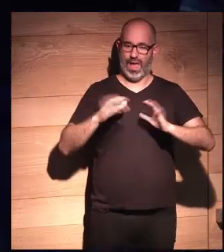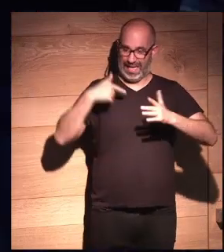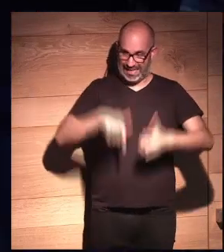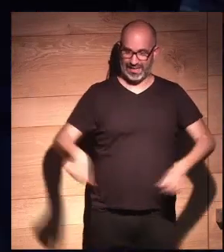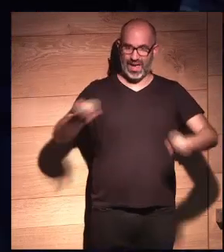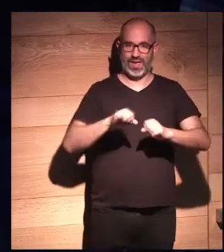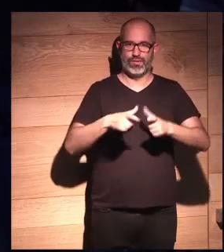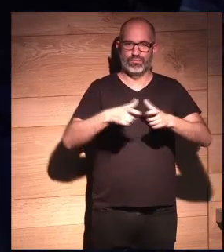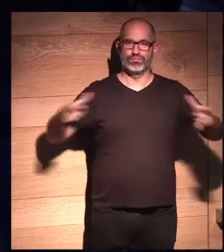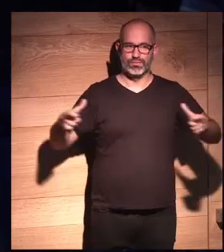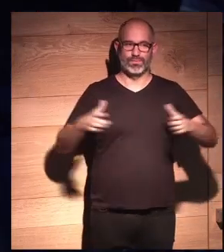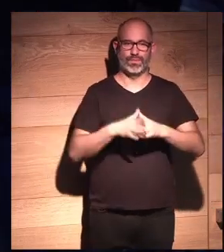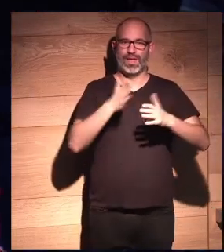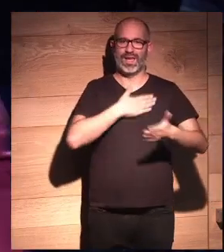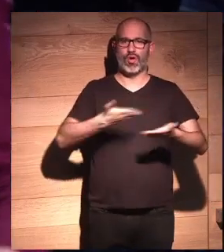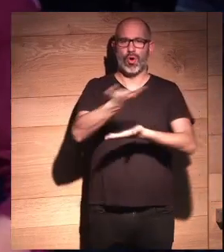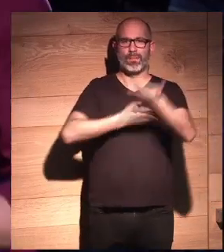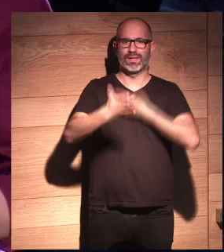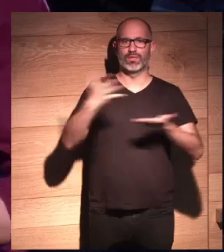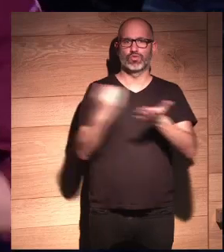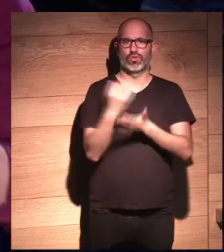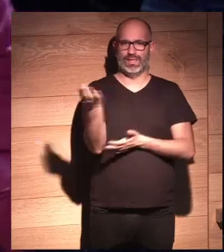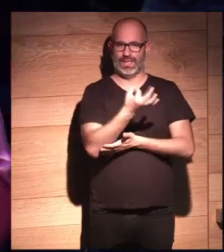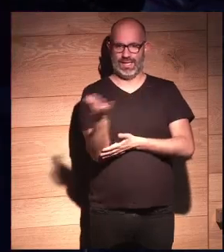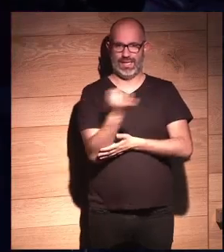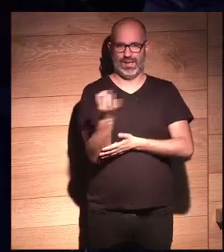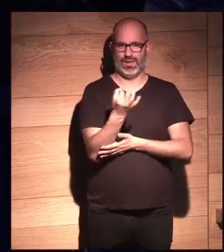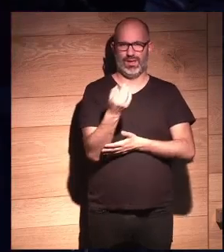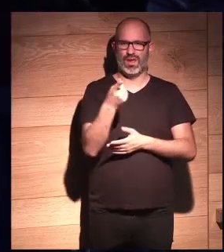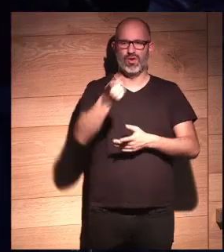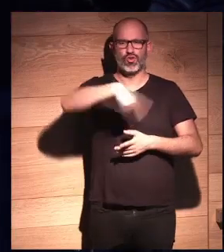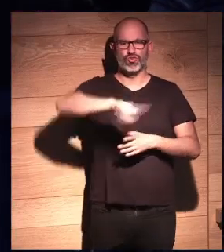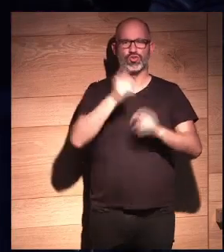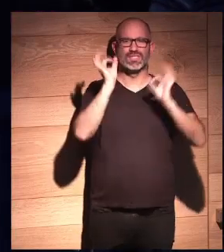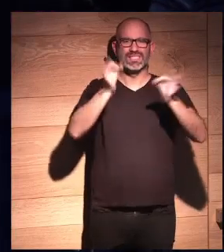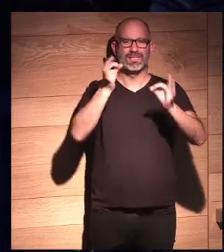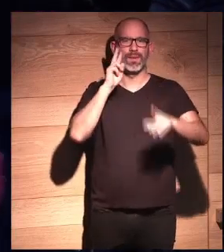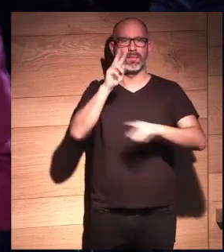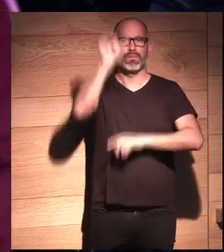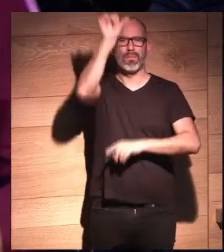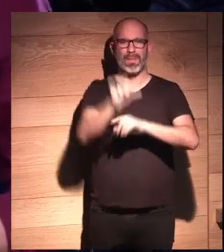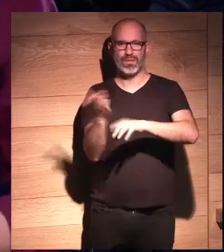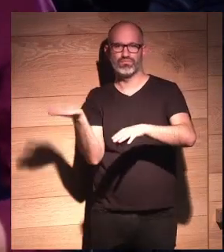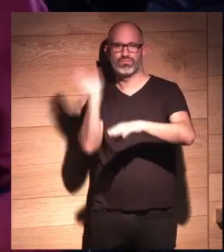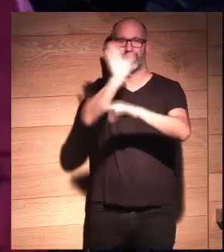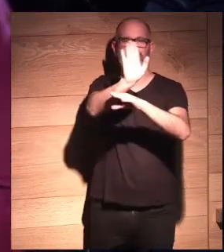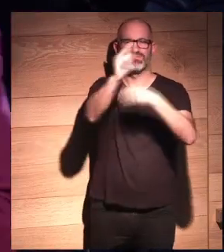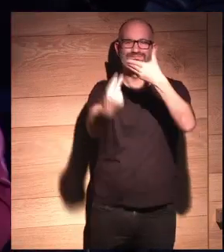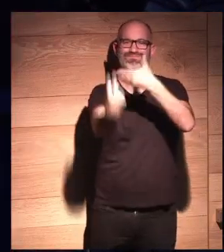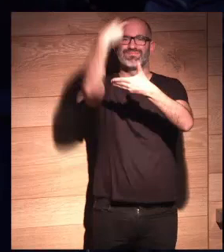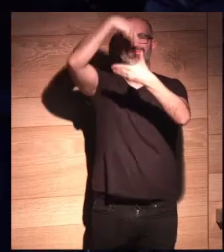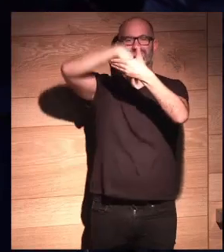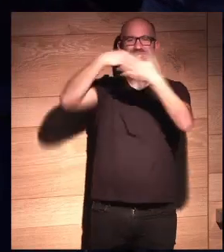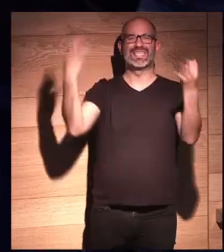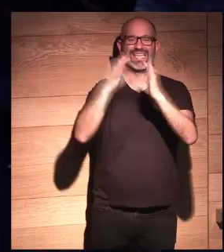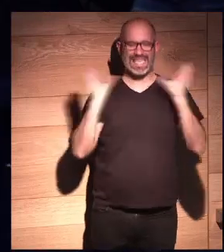Y lo que quería compartir con vosotros también un poquito era que es un poco lo que está detrás, ¿no? Hemos visto mucho hoy qué es lo que está de frente y me gustaría también